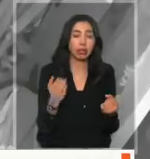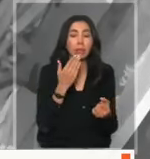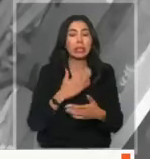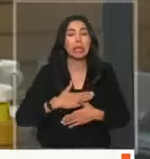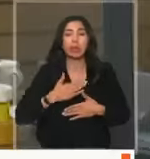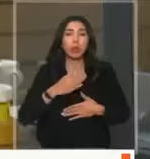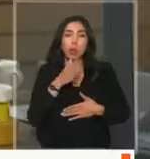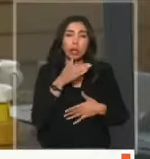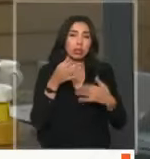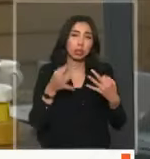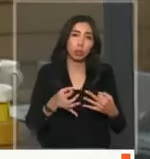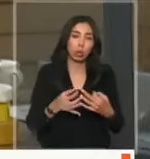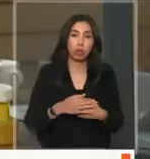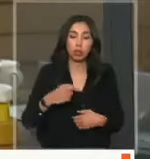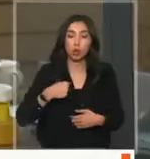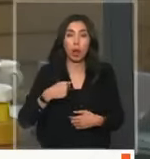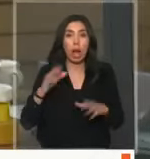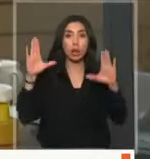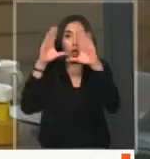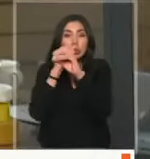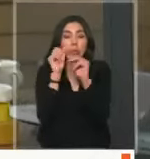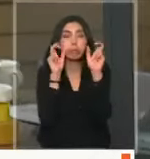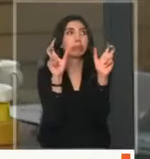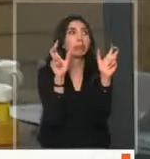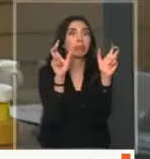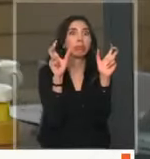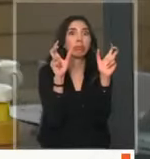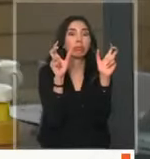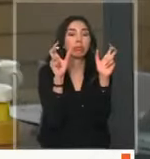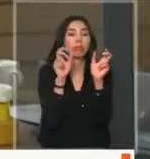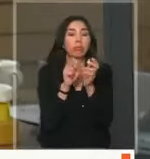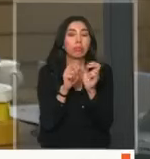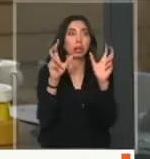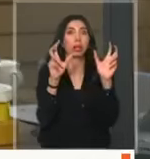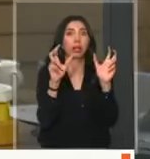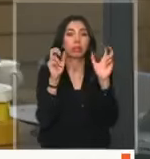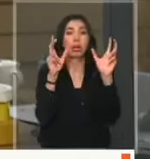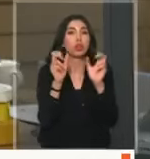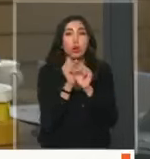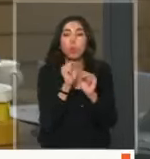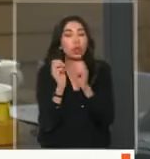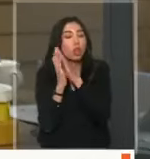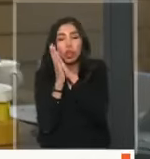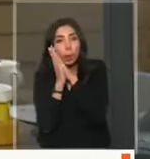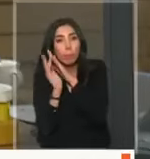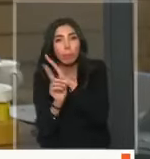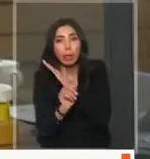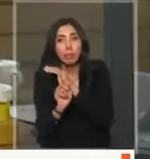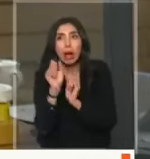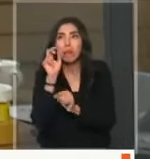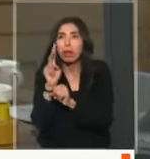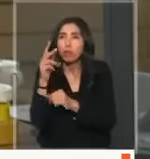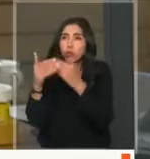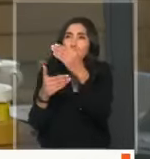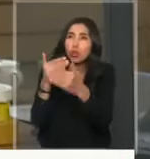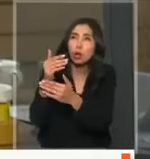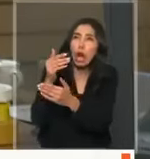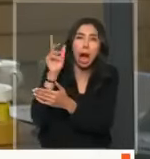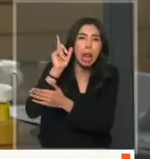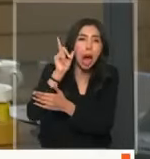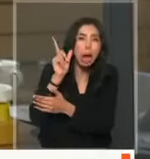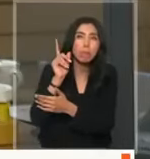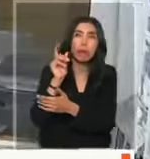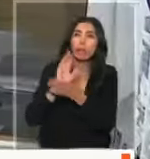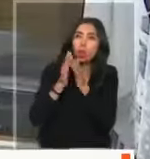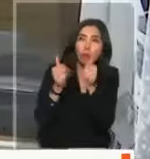constante. No duermo. O sea, yo me despierto 3, 4, 5 veces en la noche para qué, para ver si si está funcionando, que esté todo